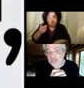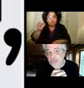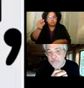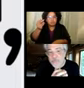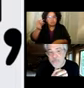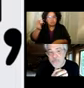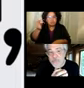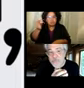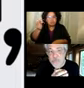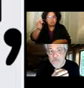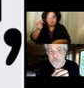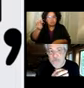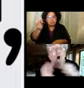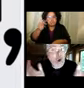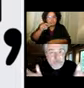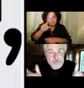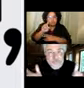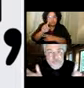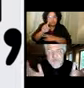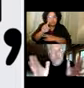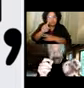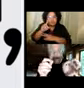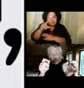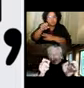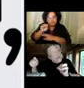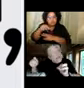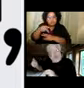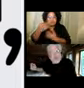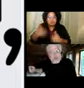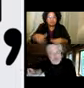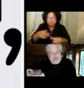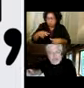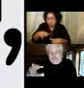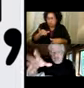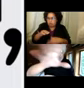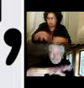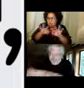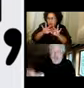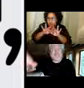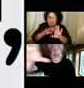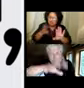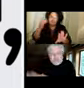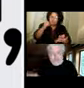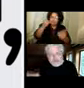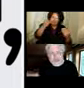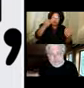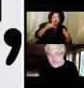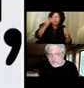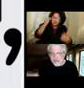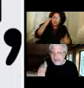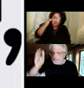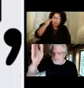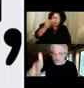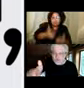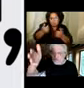inmediatamente cuán esencial eran los proveedores de soporte directo. Y no era el caso que no lo sabíamos ya.